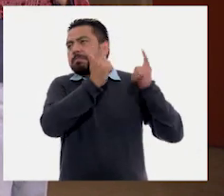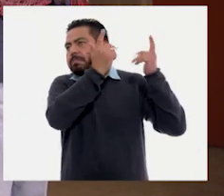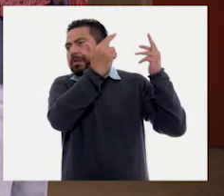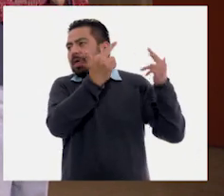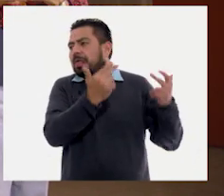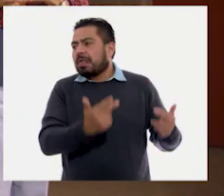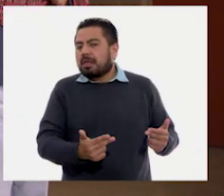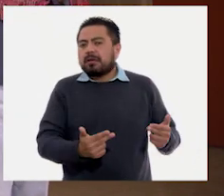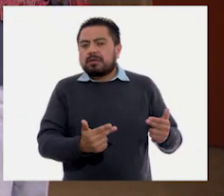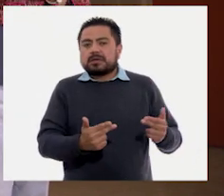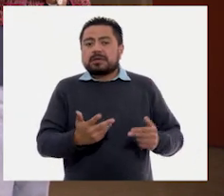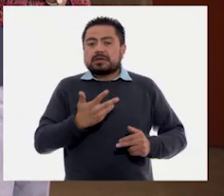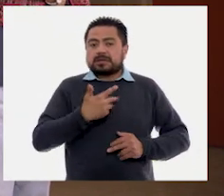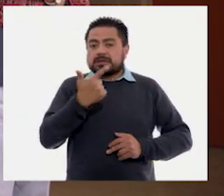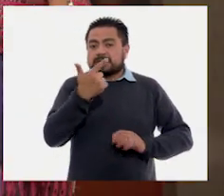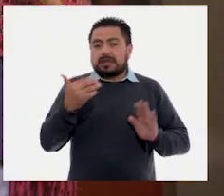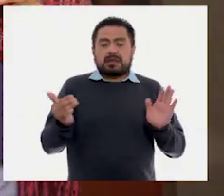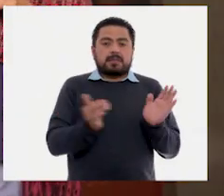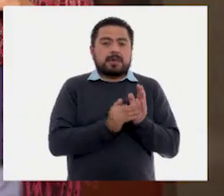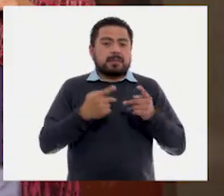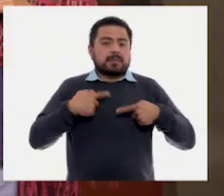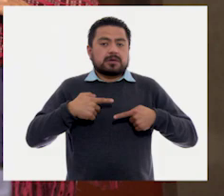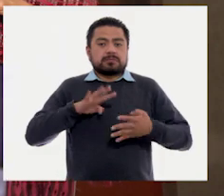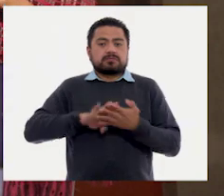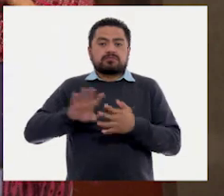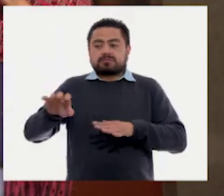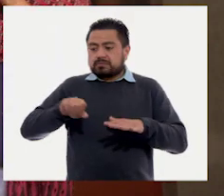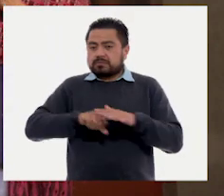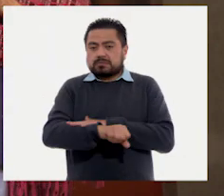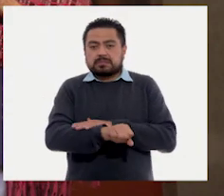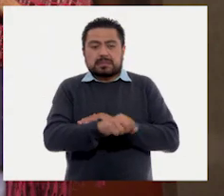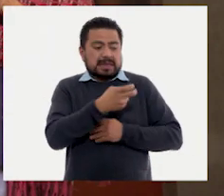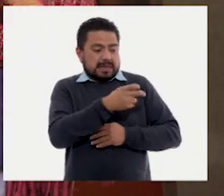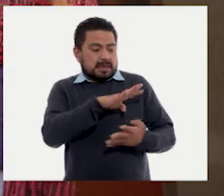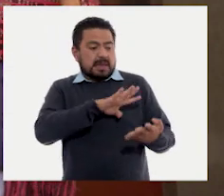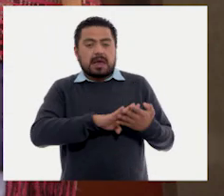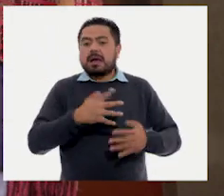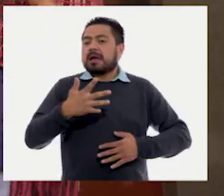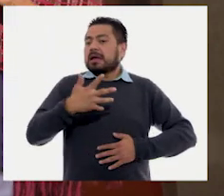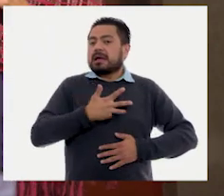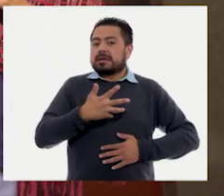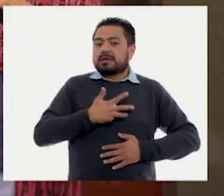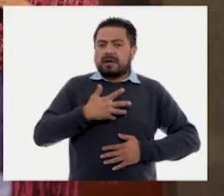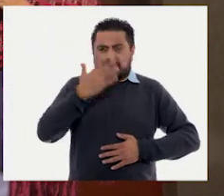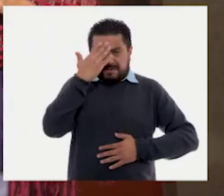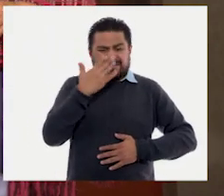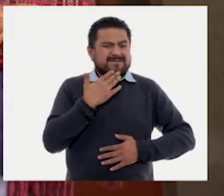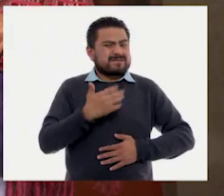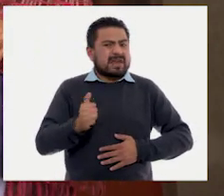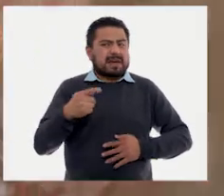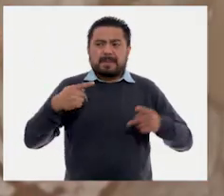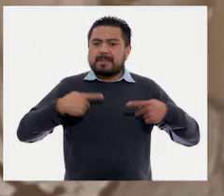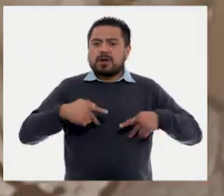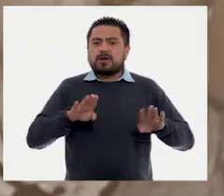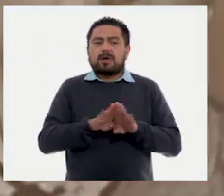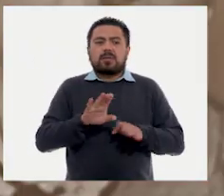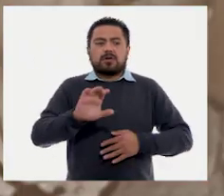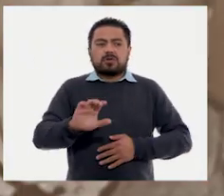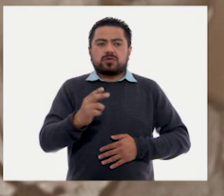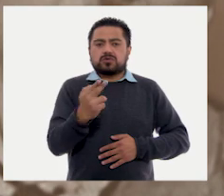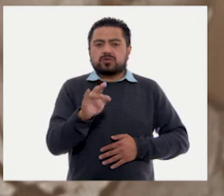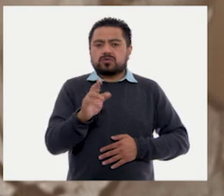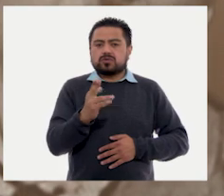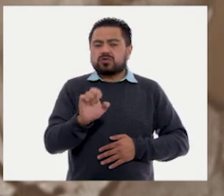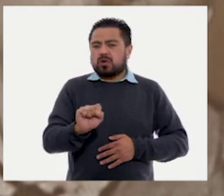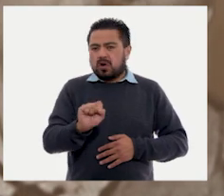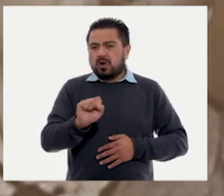tenía 7,000 presos. En esa cárcel estuvieron presos muy famosos, como Chucho el Roto,